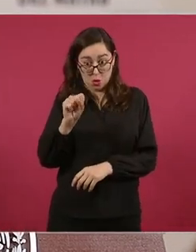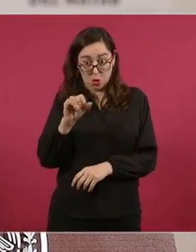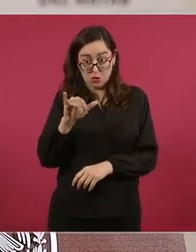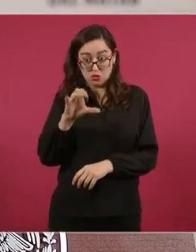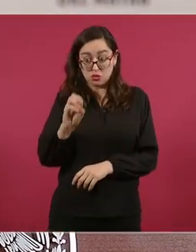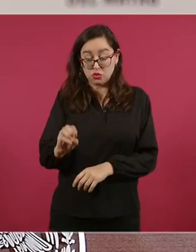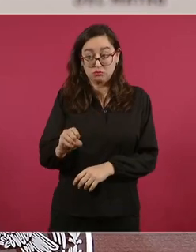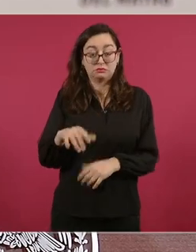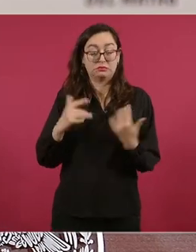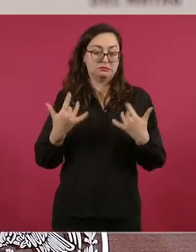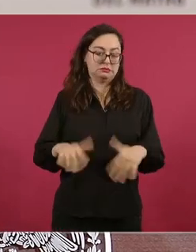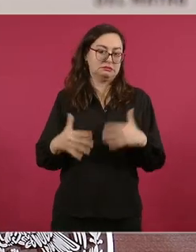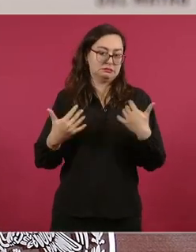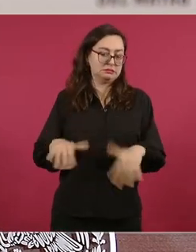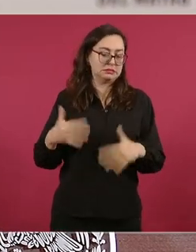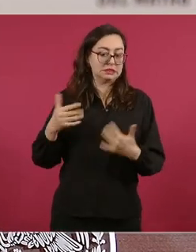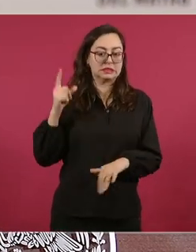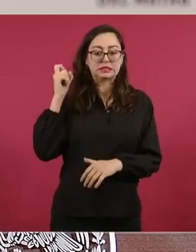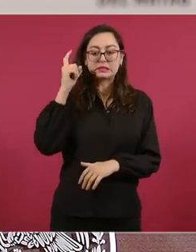delicado.